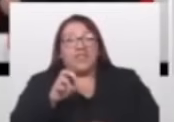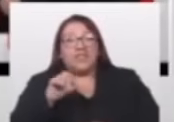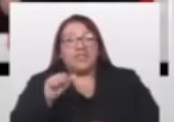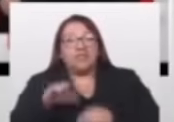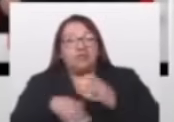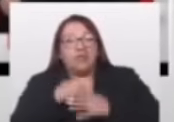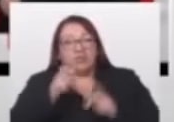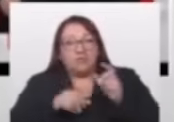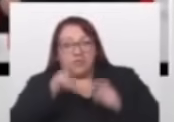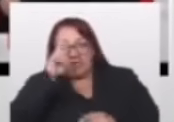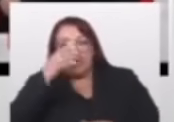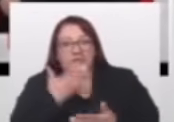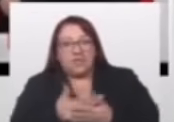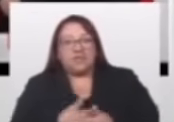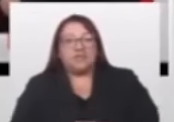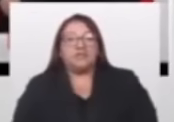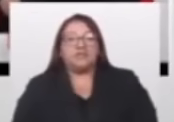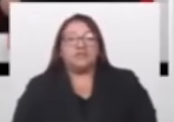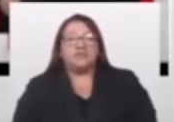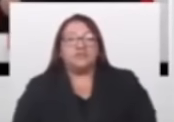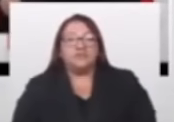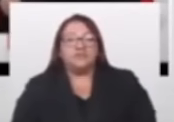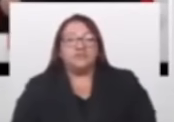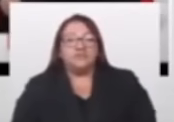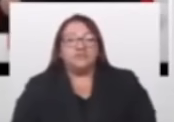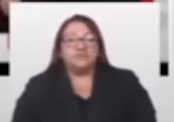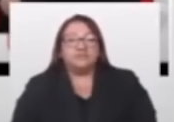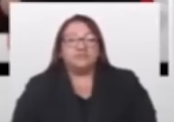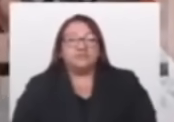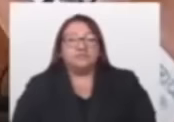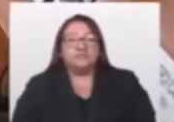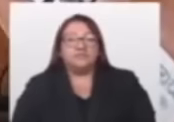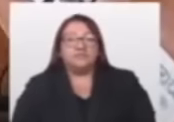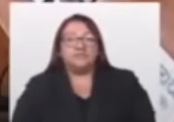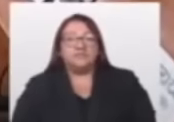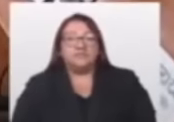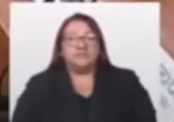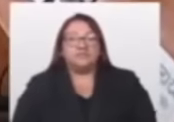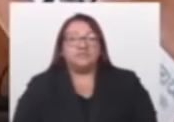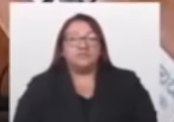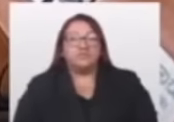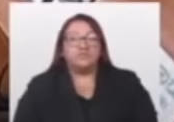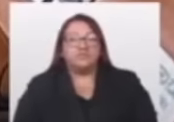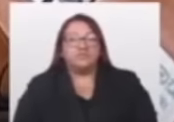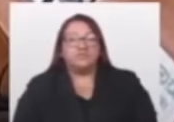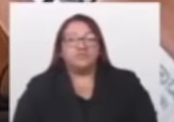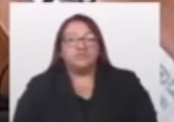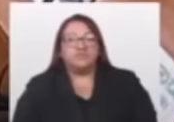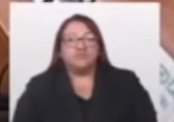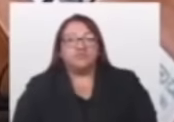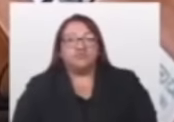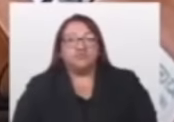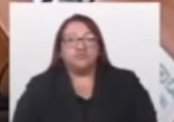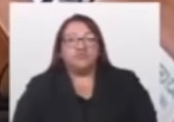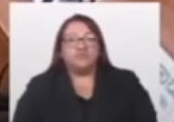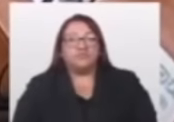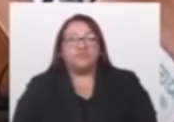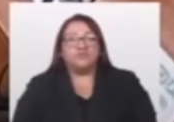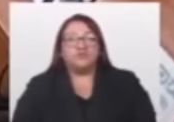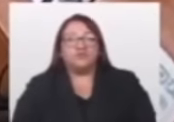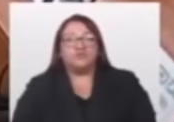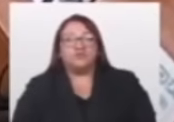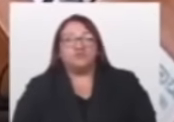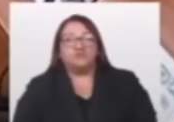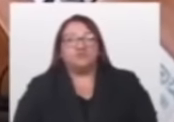los peruanos? Gracias, señor presidente. Gracias, congresista. Continúa y tiene uso la palabra la congresista Sigrid Bazán.